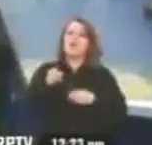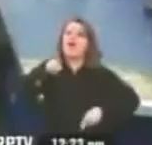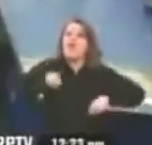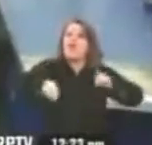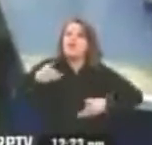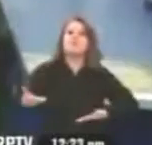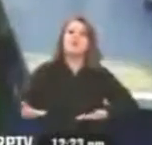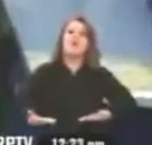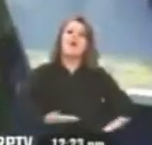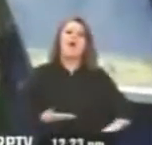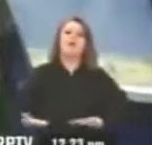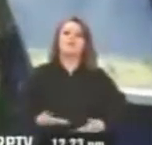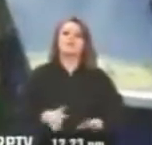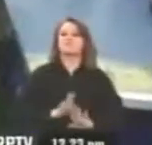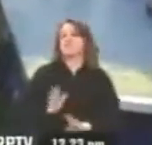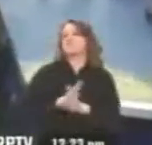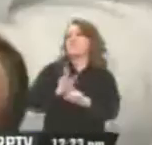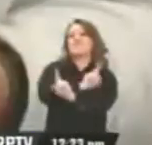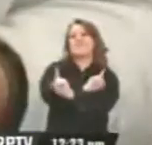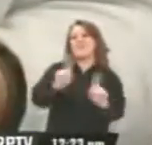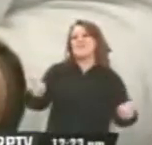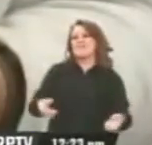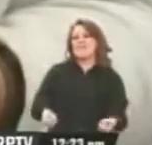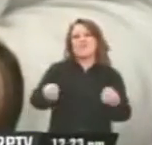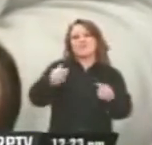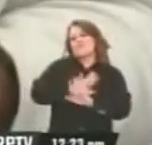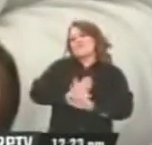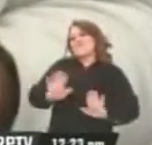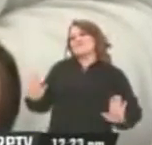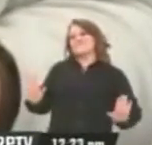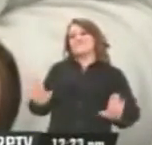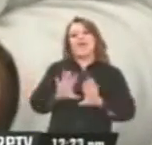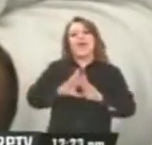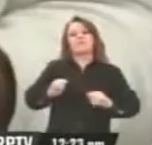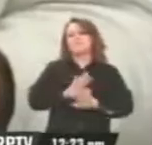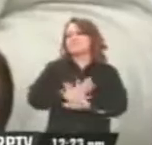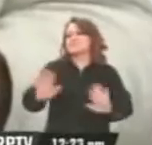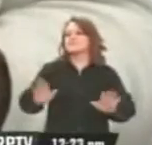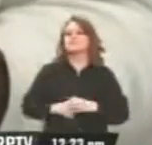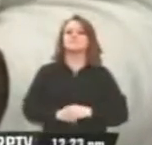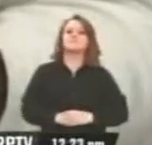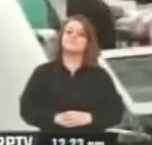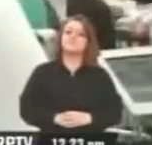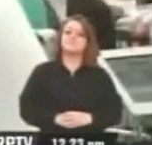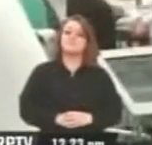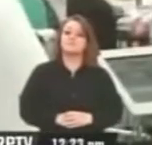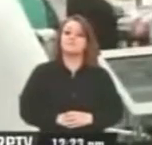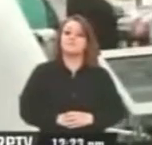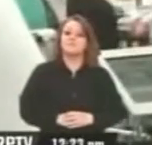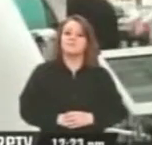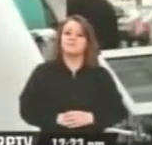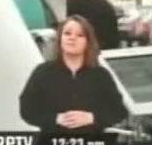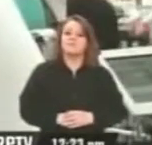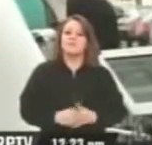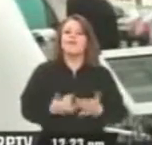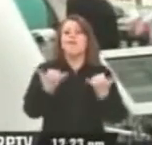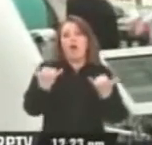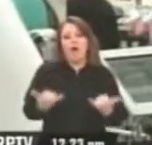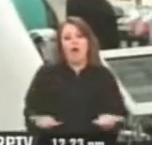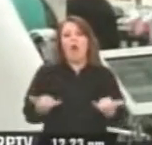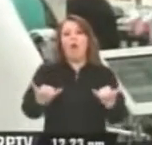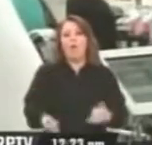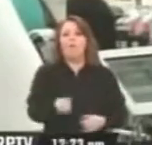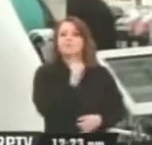algunos supermercados de cadena ya han venido implementando el uso de bolsas reutilizables. Hoy en día ya tenemos